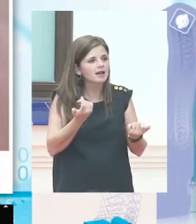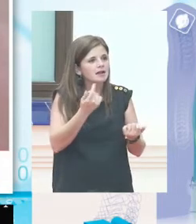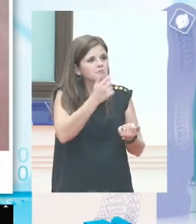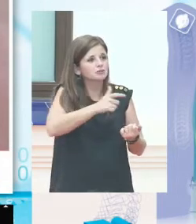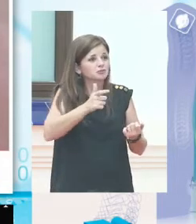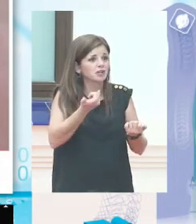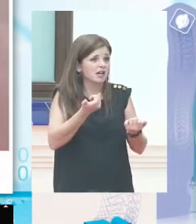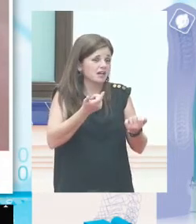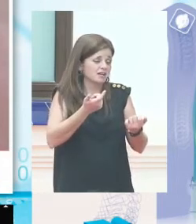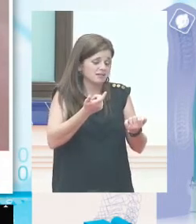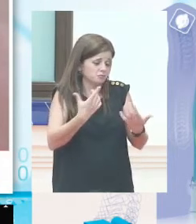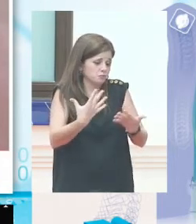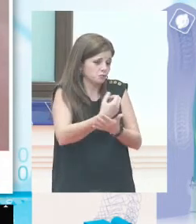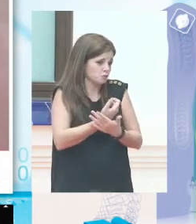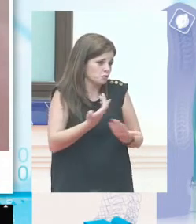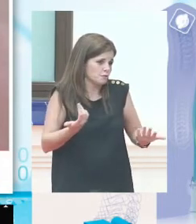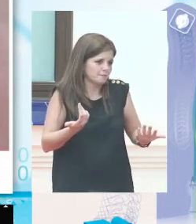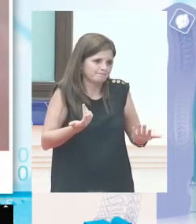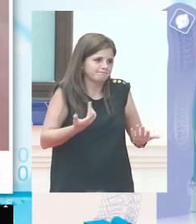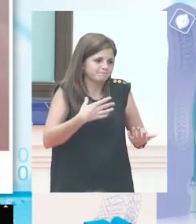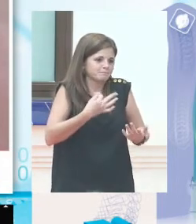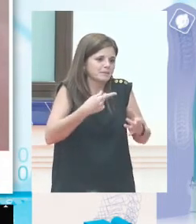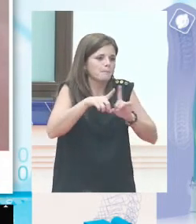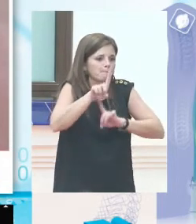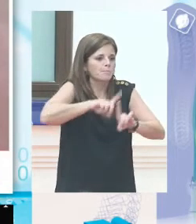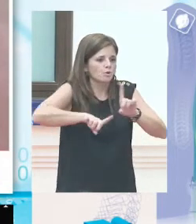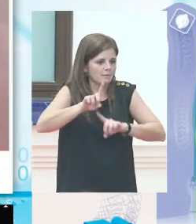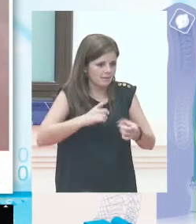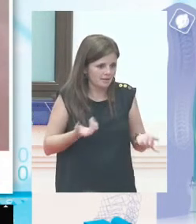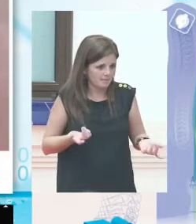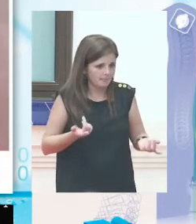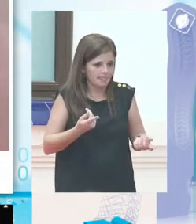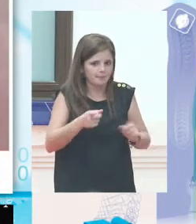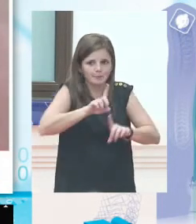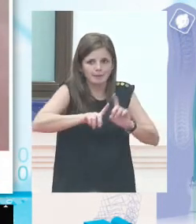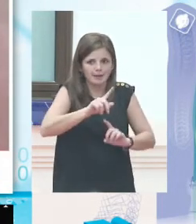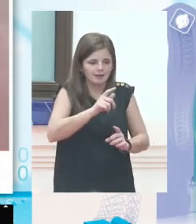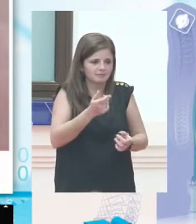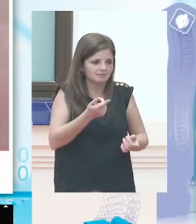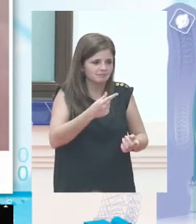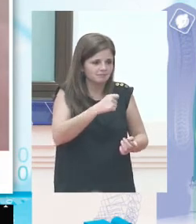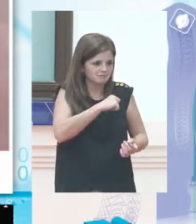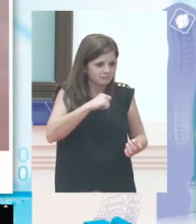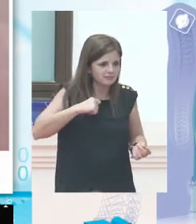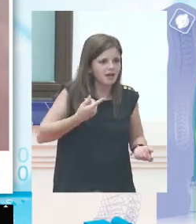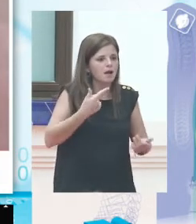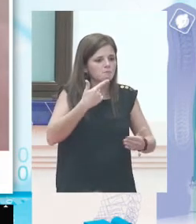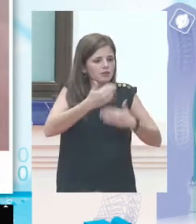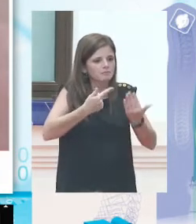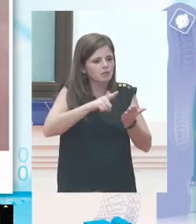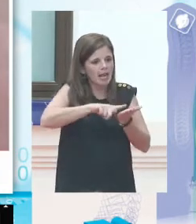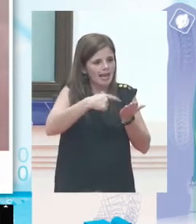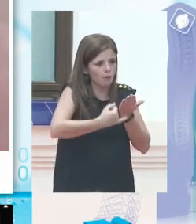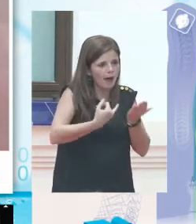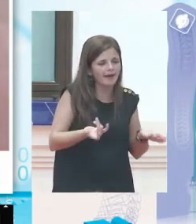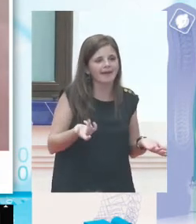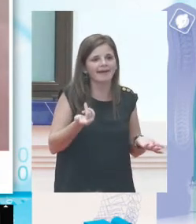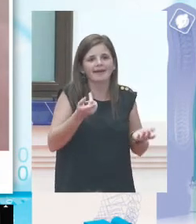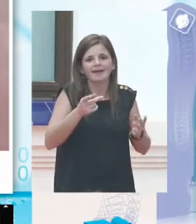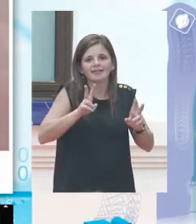pues tienen ciertos problemas, como son la autonomía personal, el procesamiento del lenguaje, la amplitud del trabajo, todo lo que